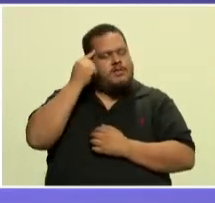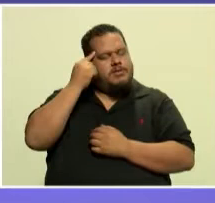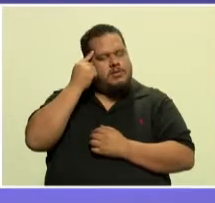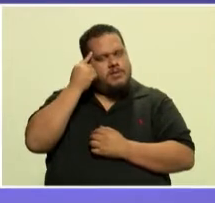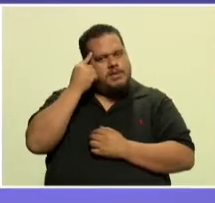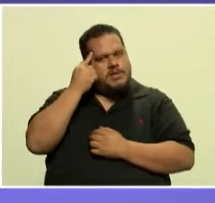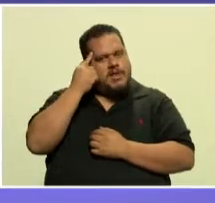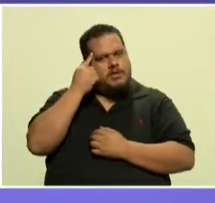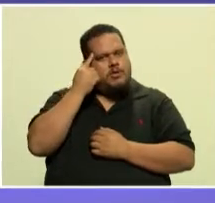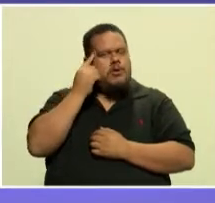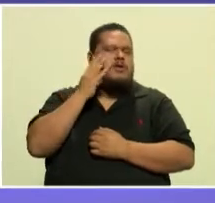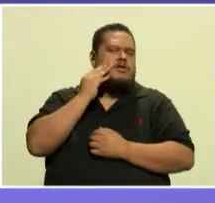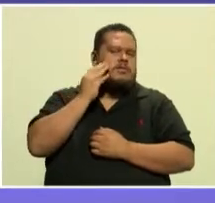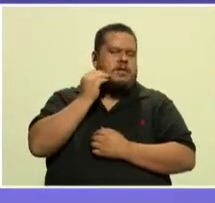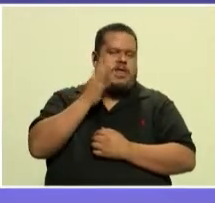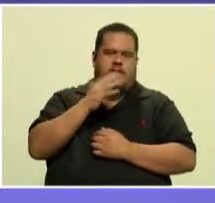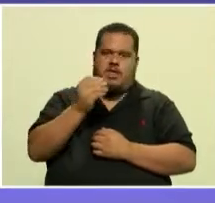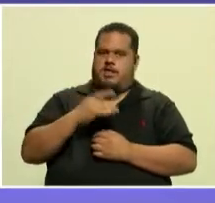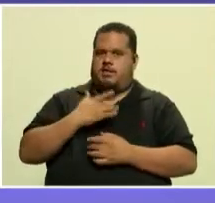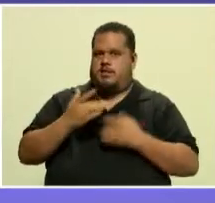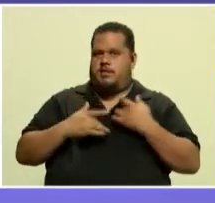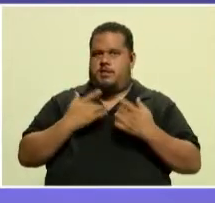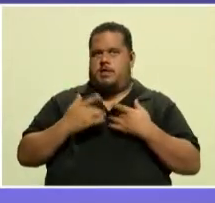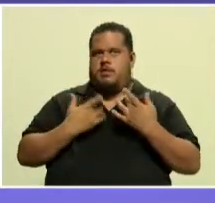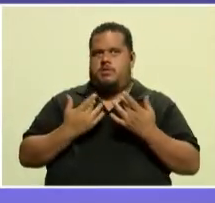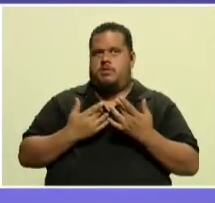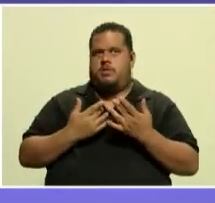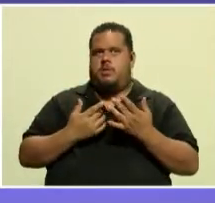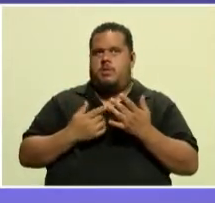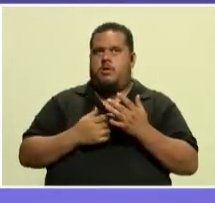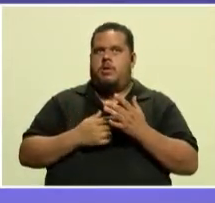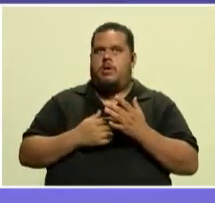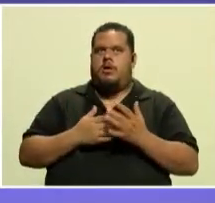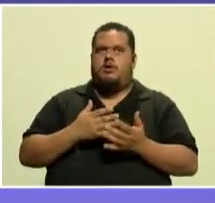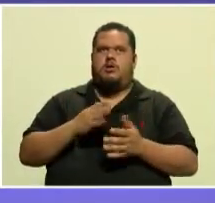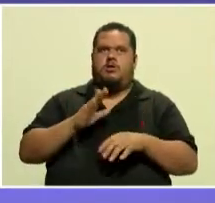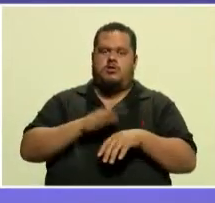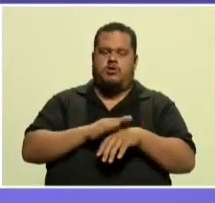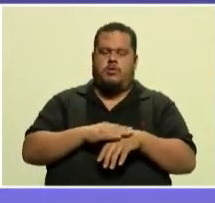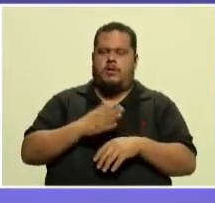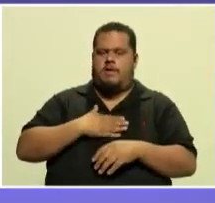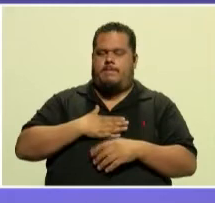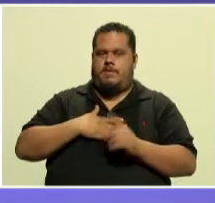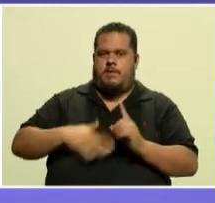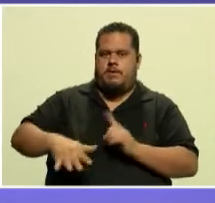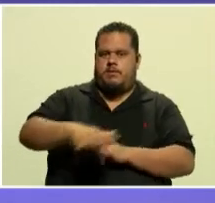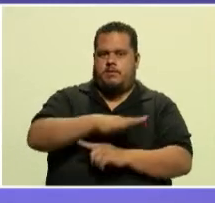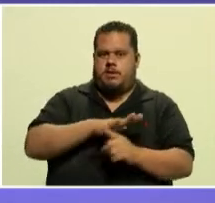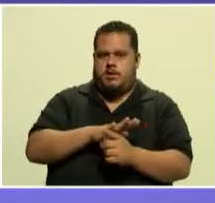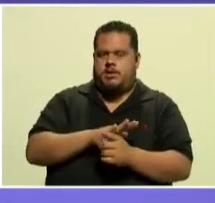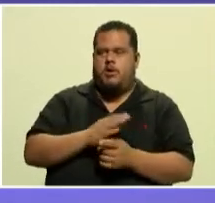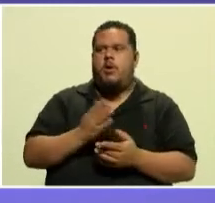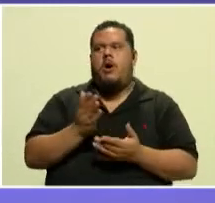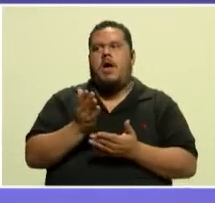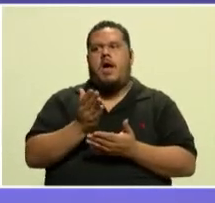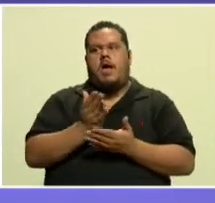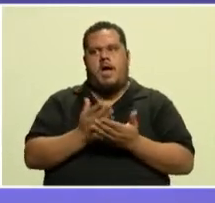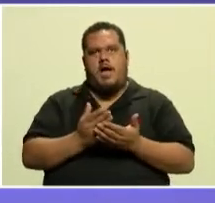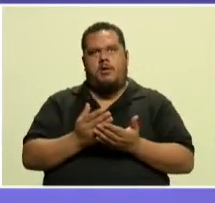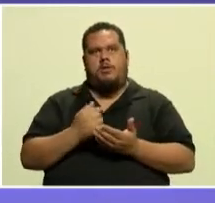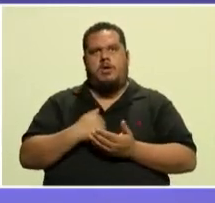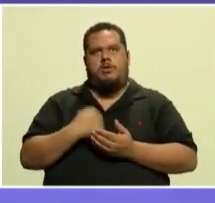pensando y experimentando y sintiendo con respecto a mi contexto. Hay algo que siempre digo, que no sé